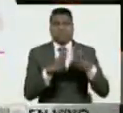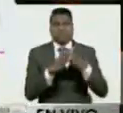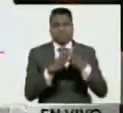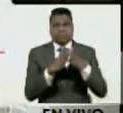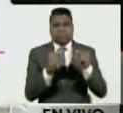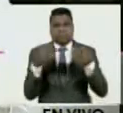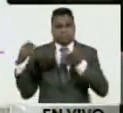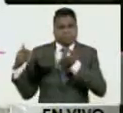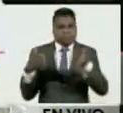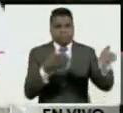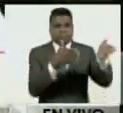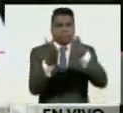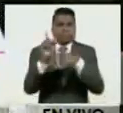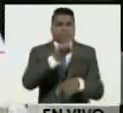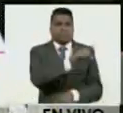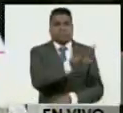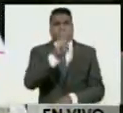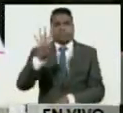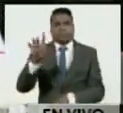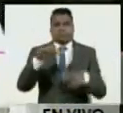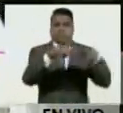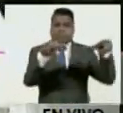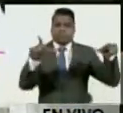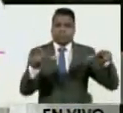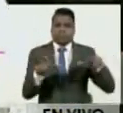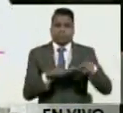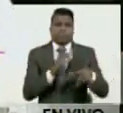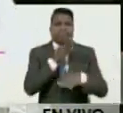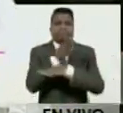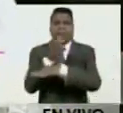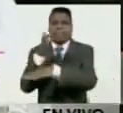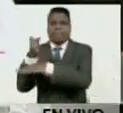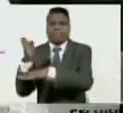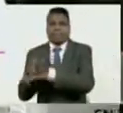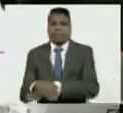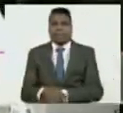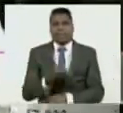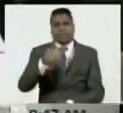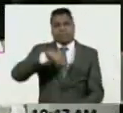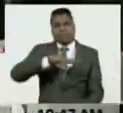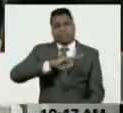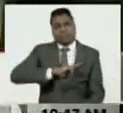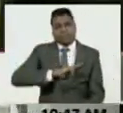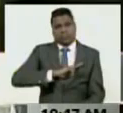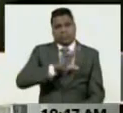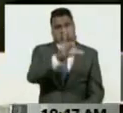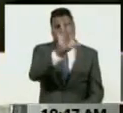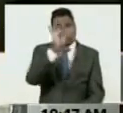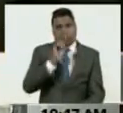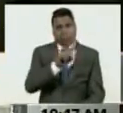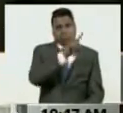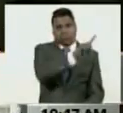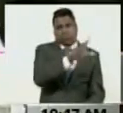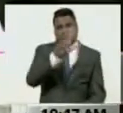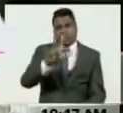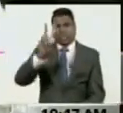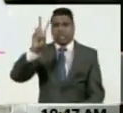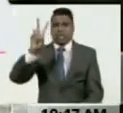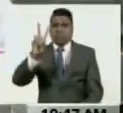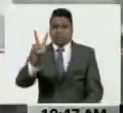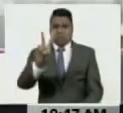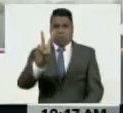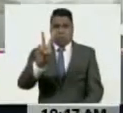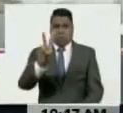nuestro país 14 ejes viales y dispusimos de 132 trenes de atención